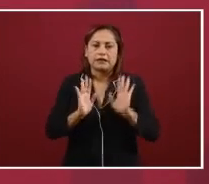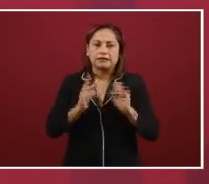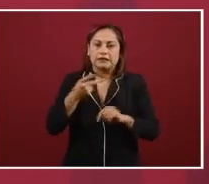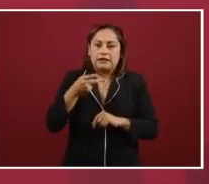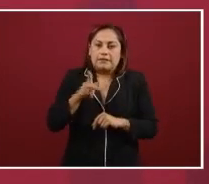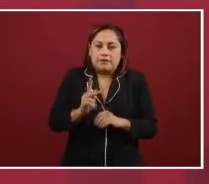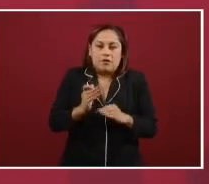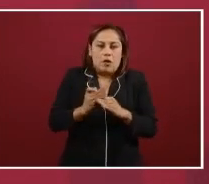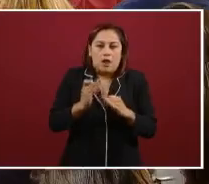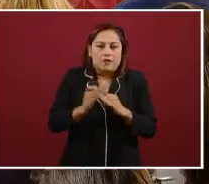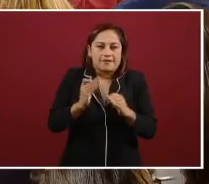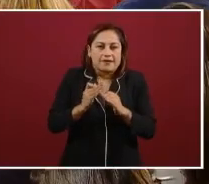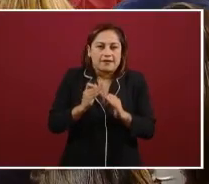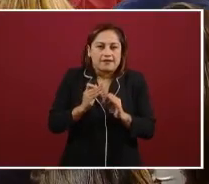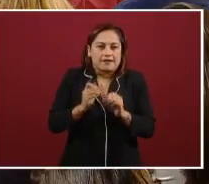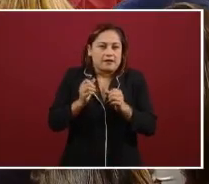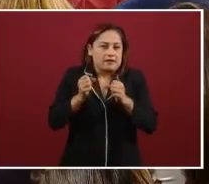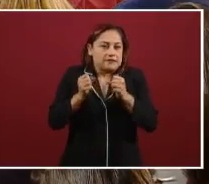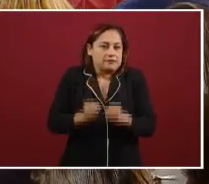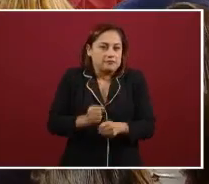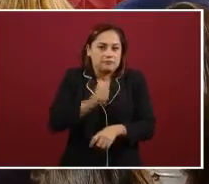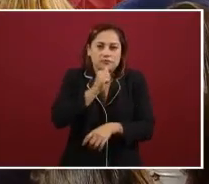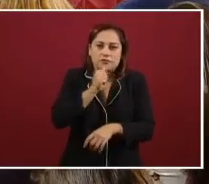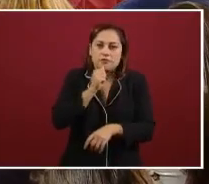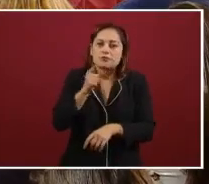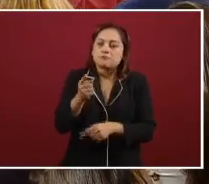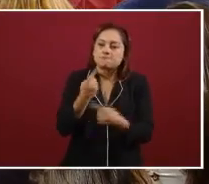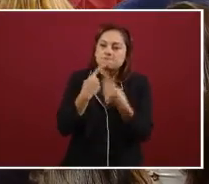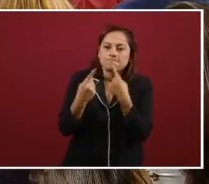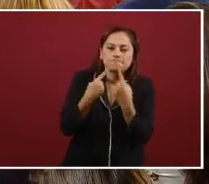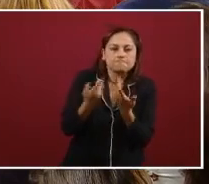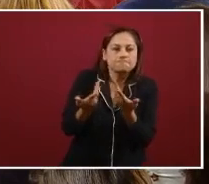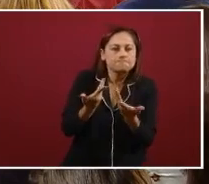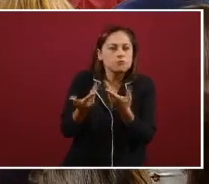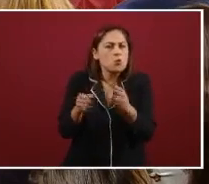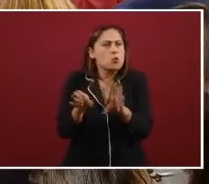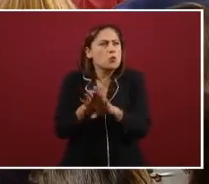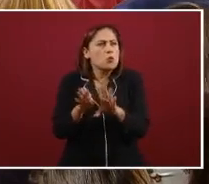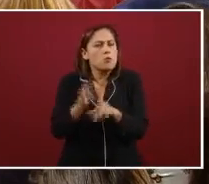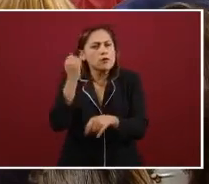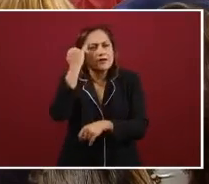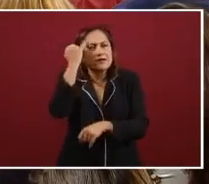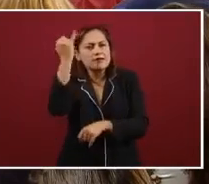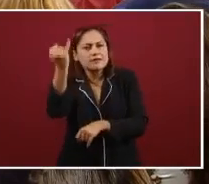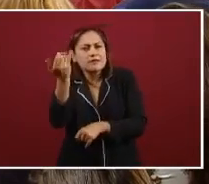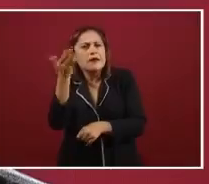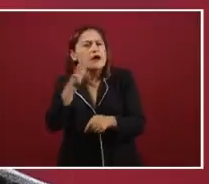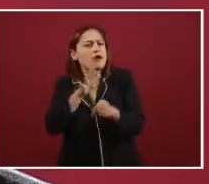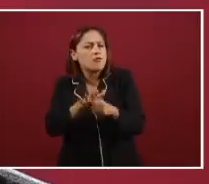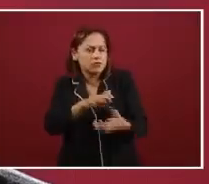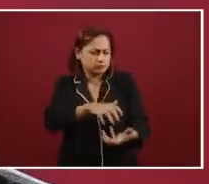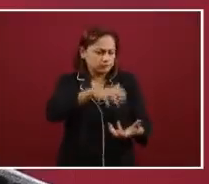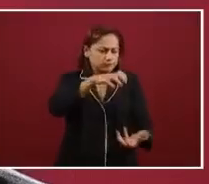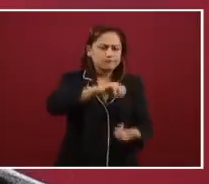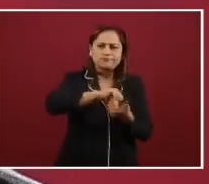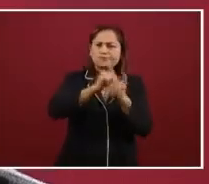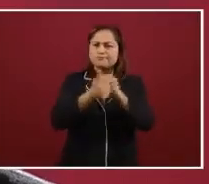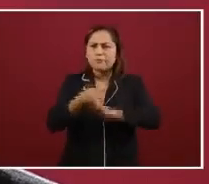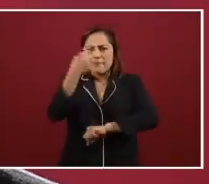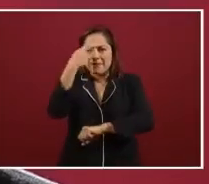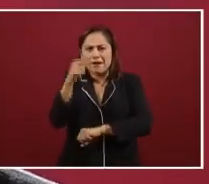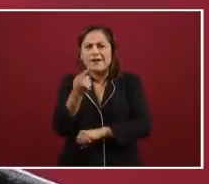en ese diálogo con esas empresas para ver qué se puede aprovechar del sargazo. Pero lo importante que de esto es que el